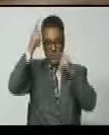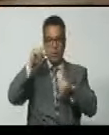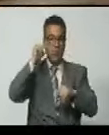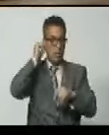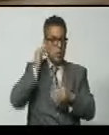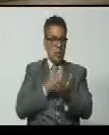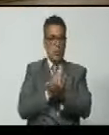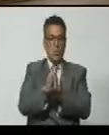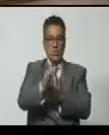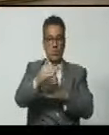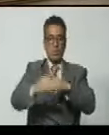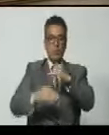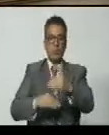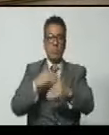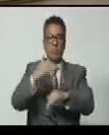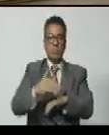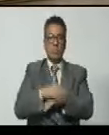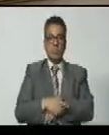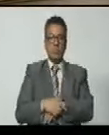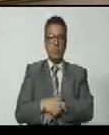mujeres sigamos avanzando.